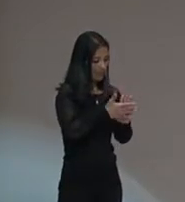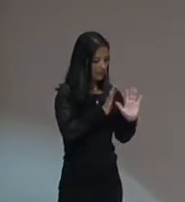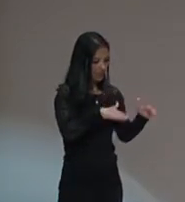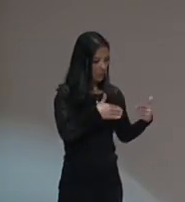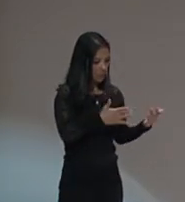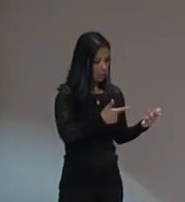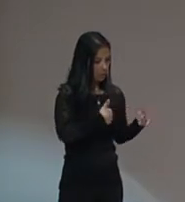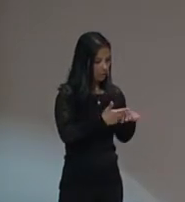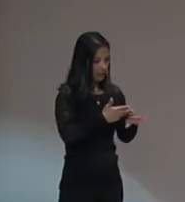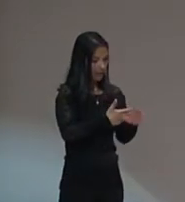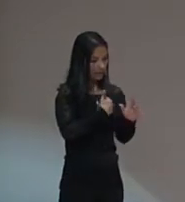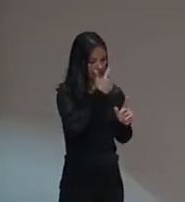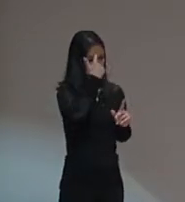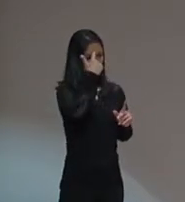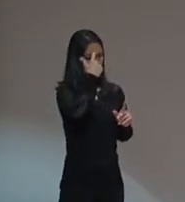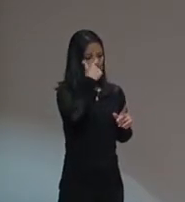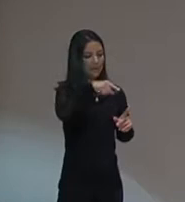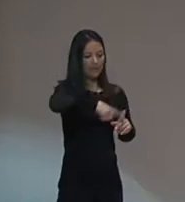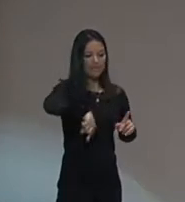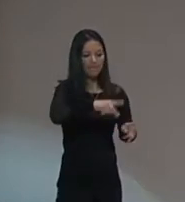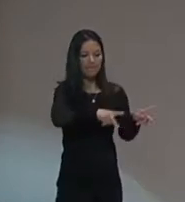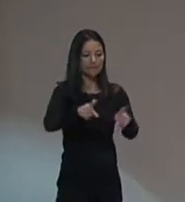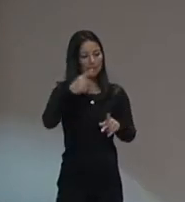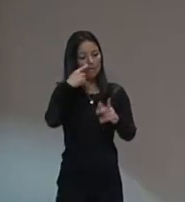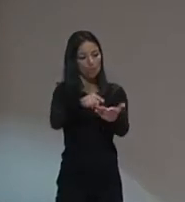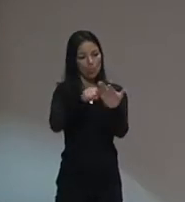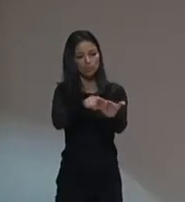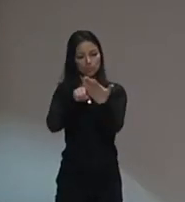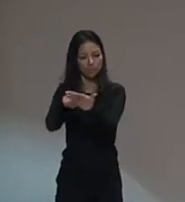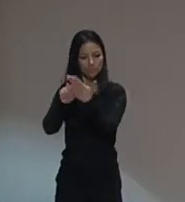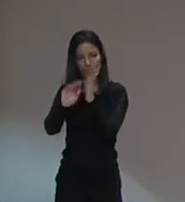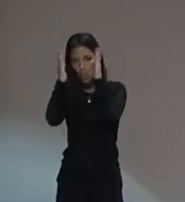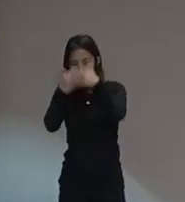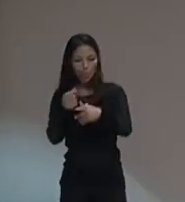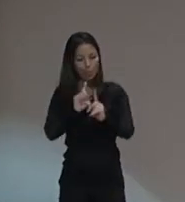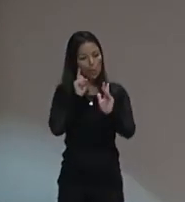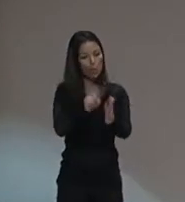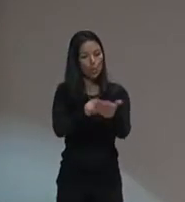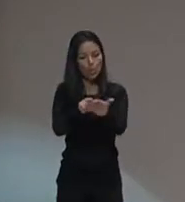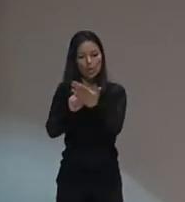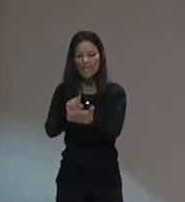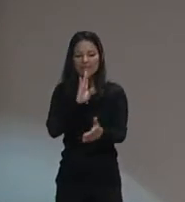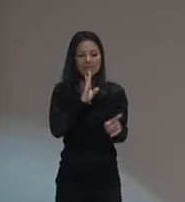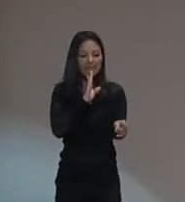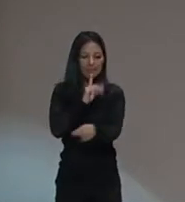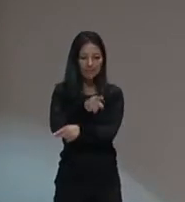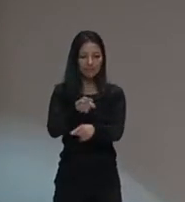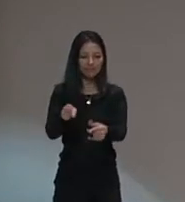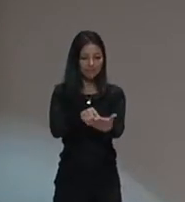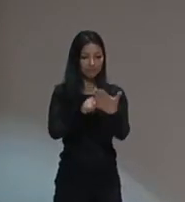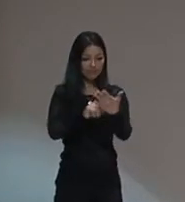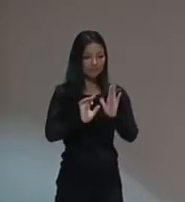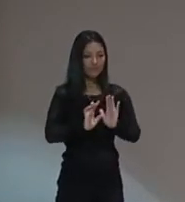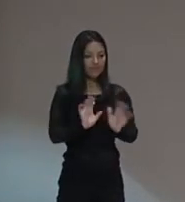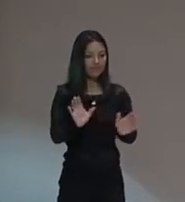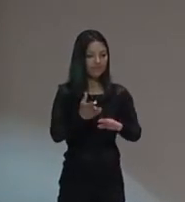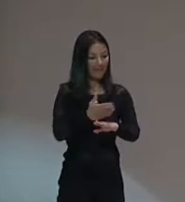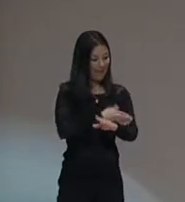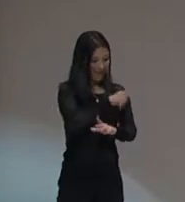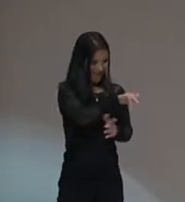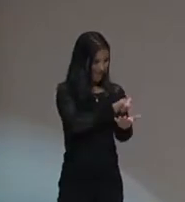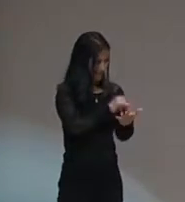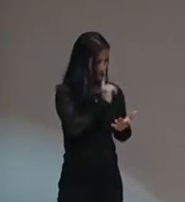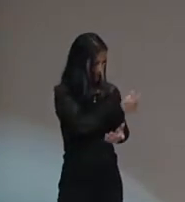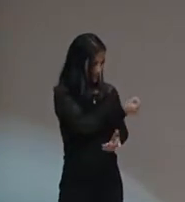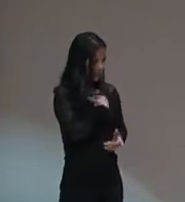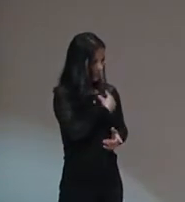de visibilizar al otro y de visibilizar quién es el otro. Ante la pregunta, ¿cómo